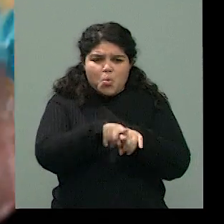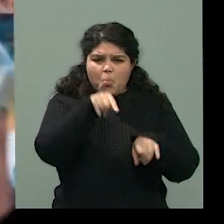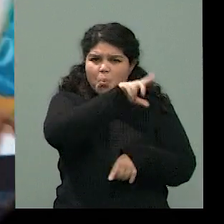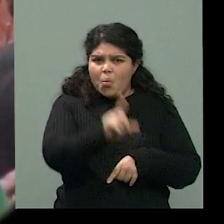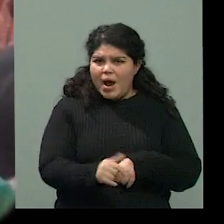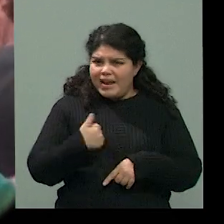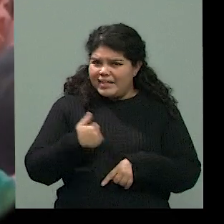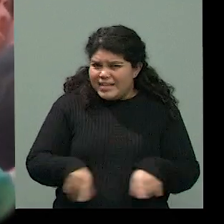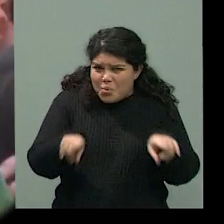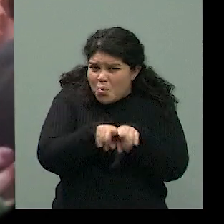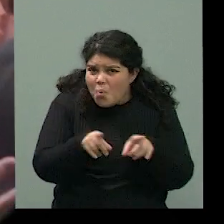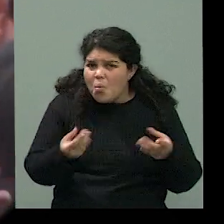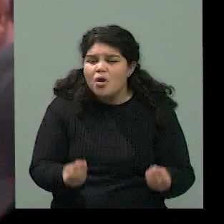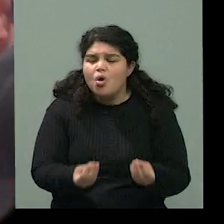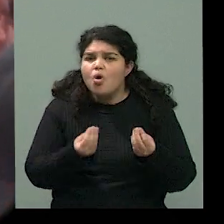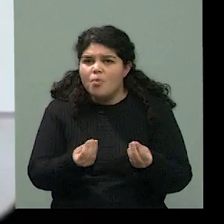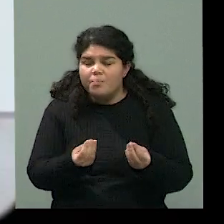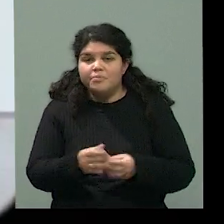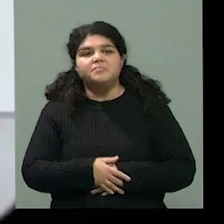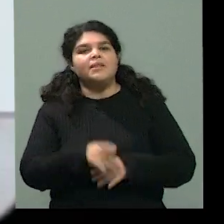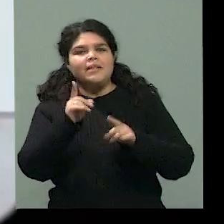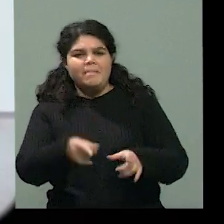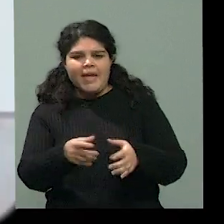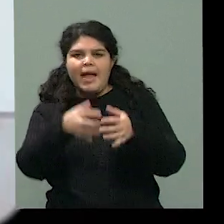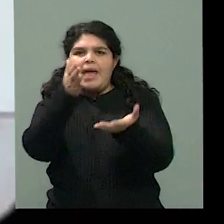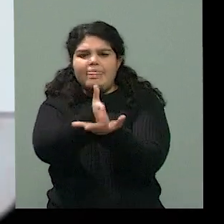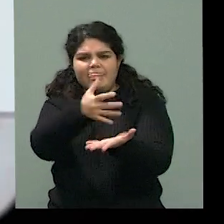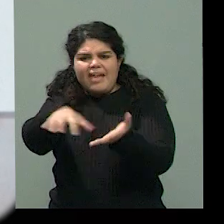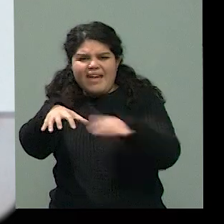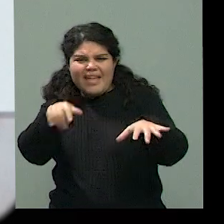Argentina? Y por último, ¿necesitamos la grieta?